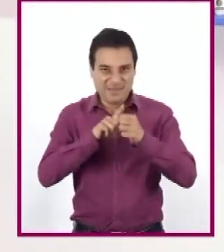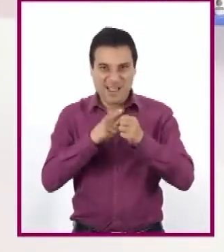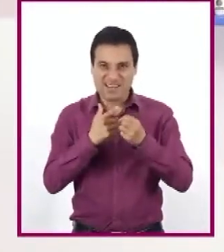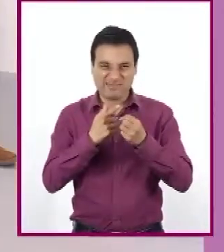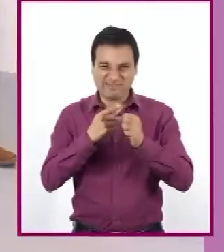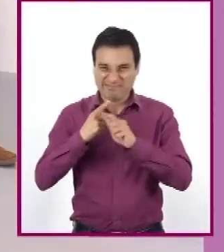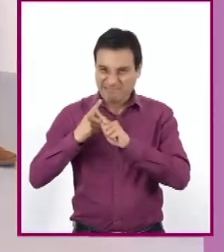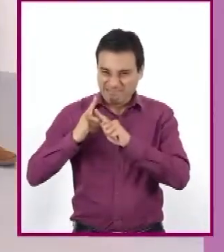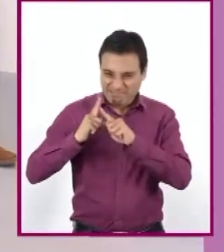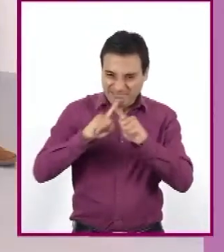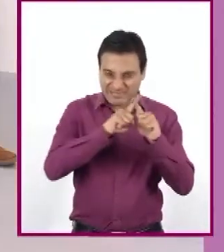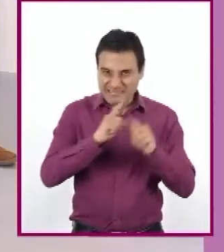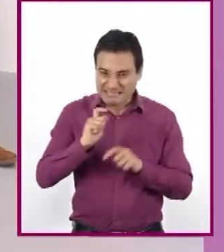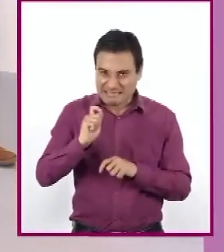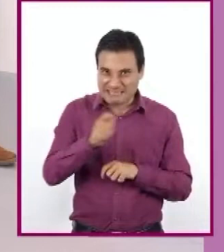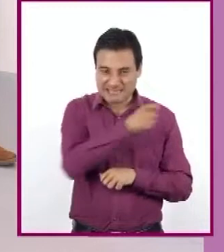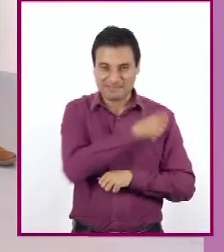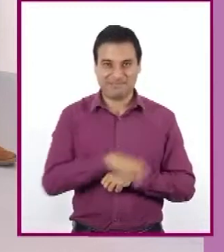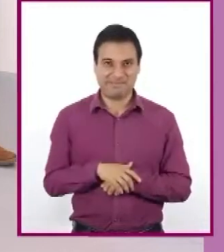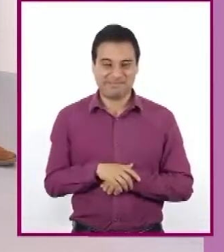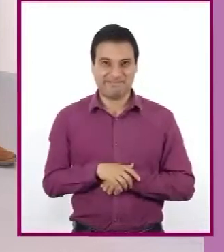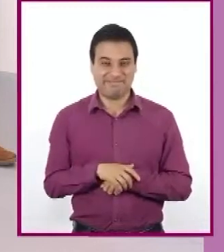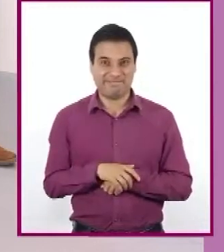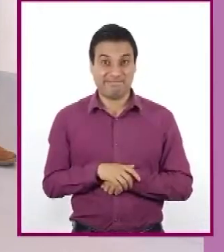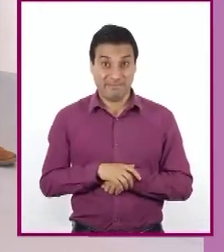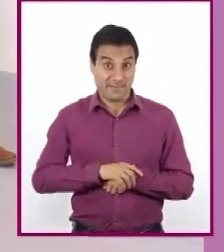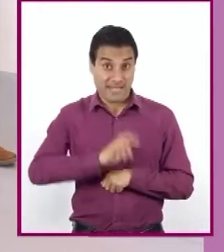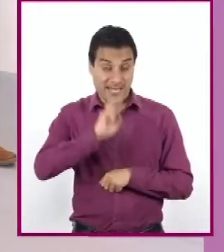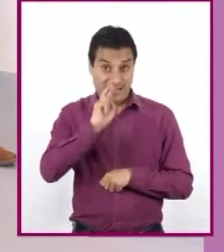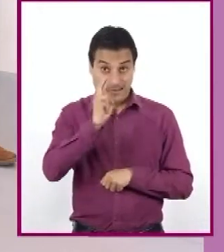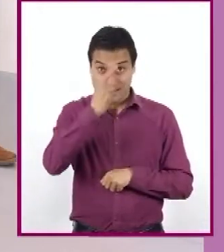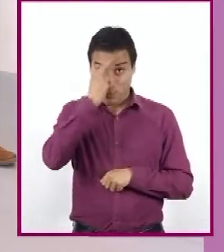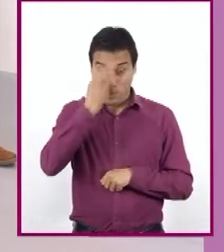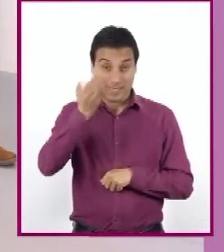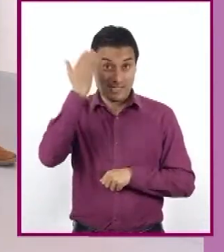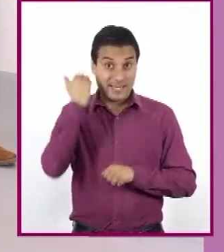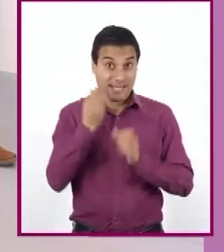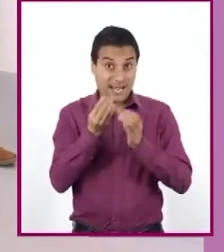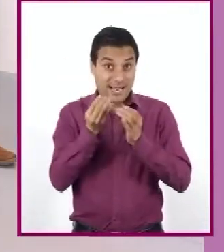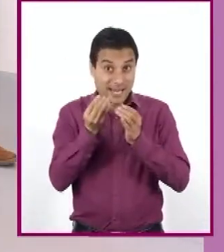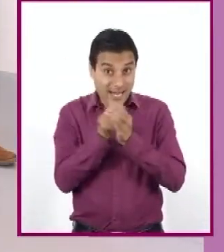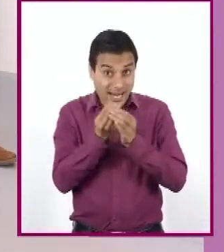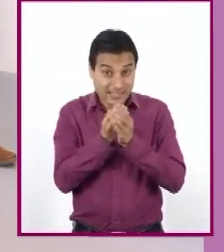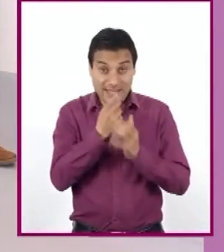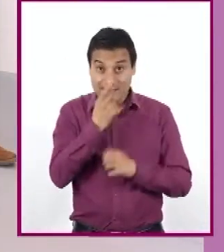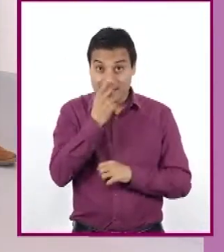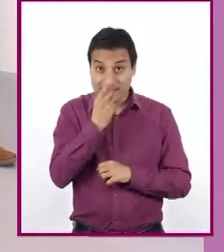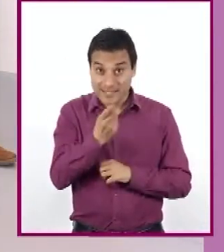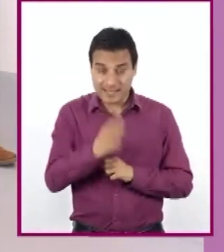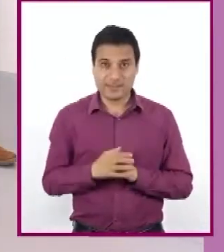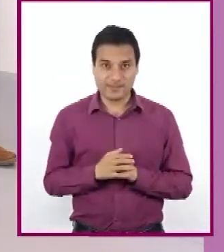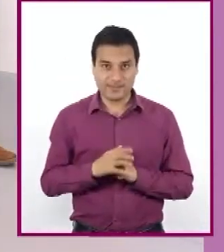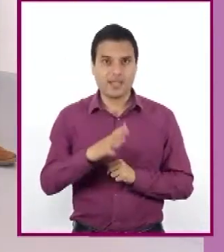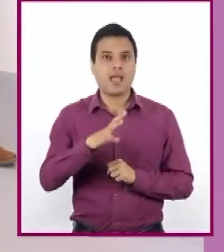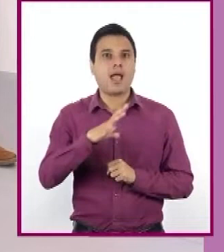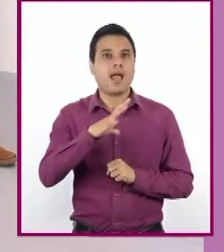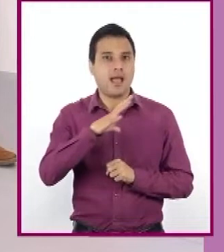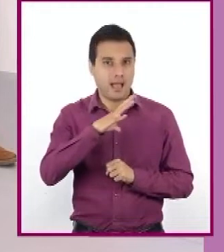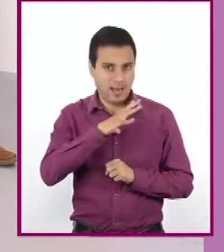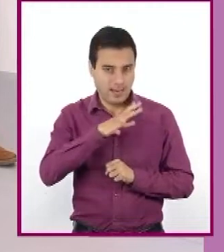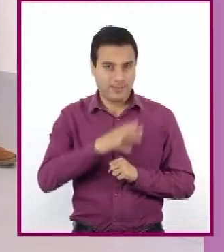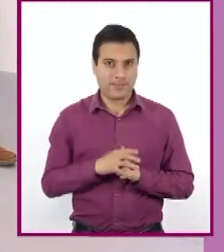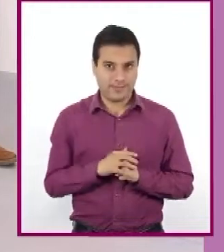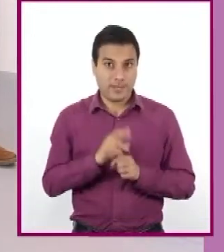habitan. Primero recordemos que en las sesiones pasadas identificaron algunas adaptaciones en la alimentación de